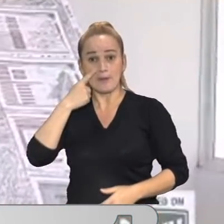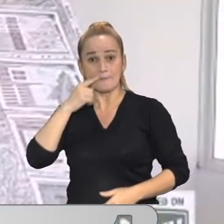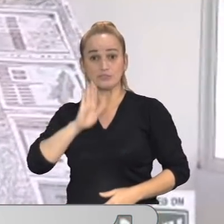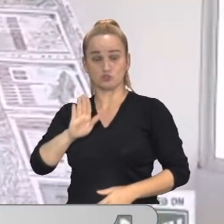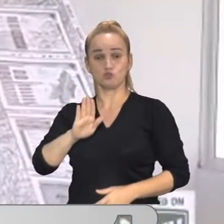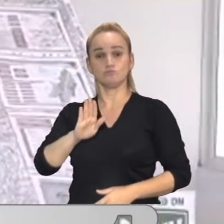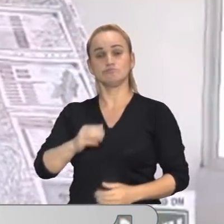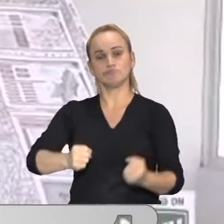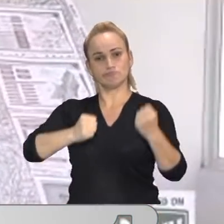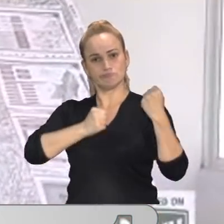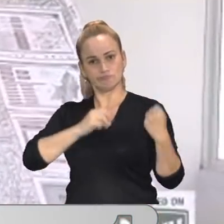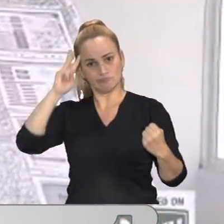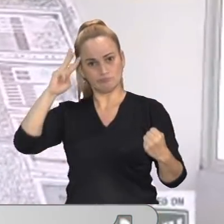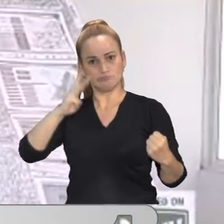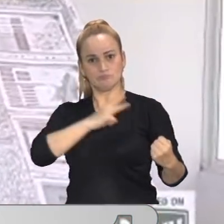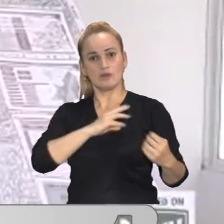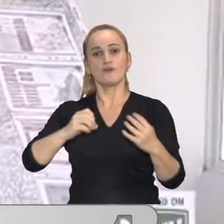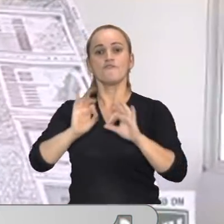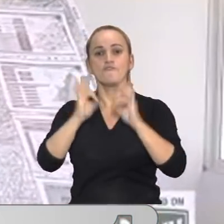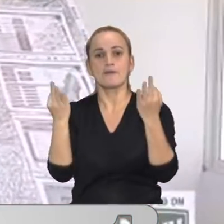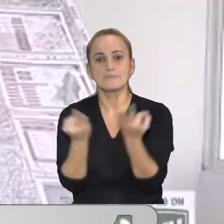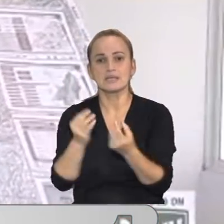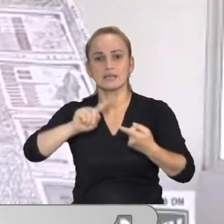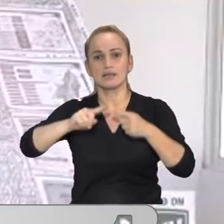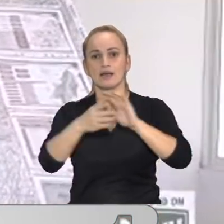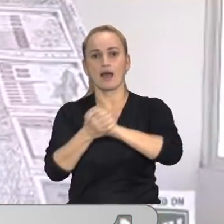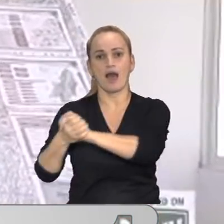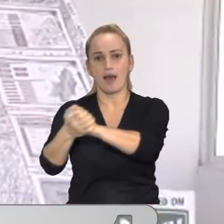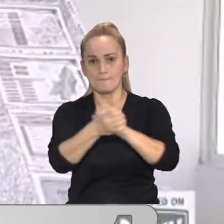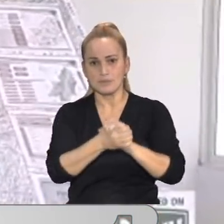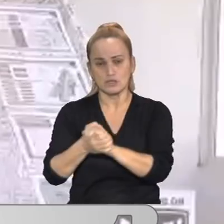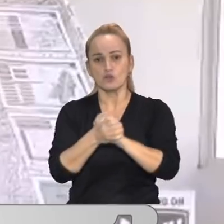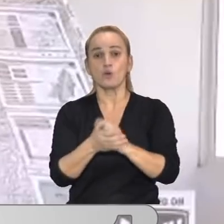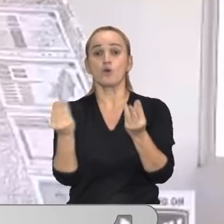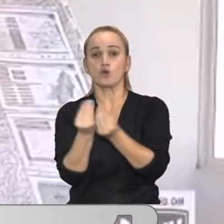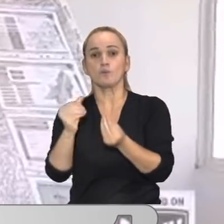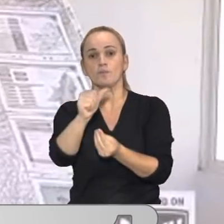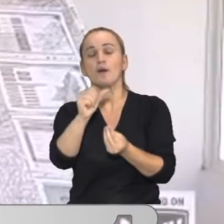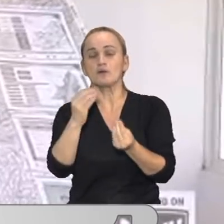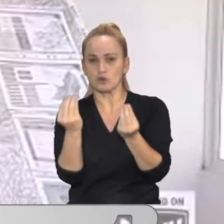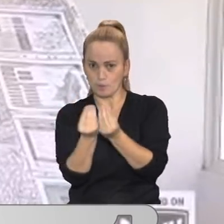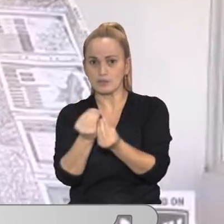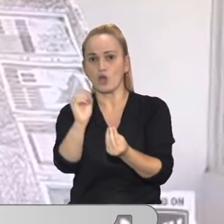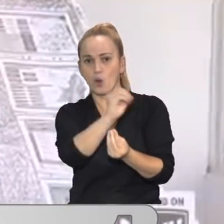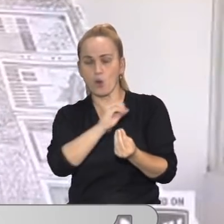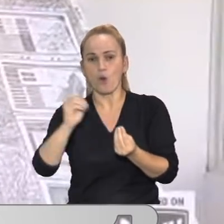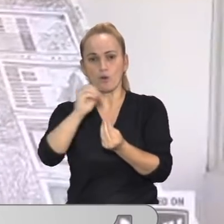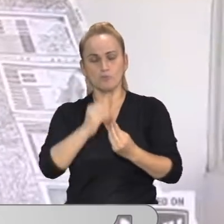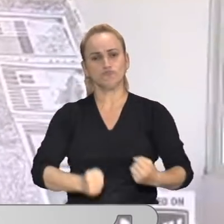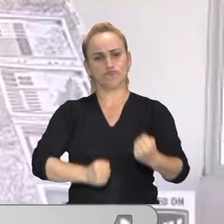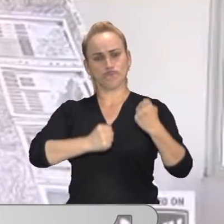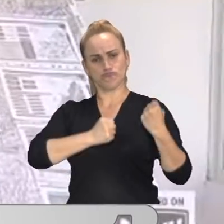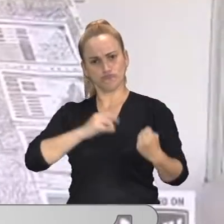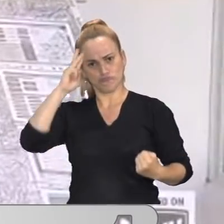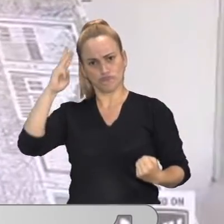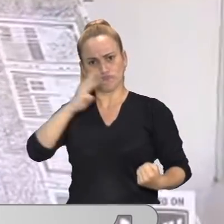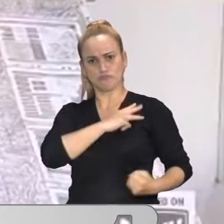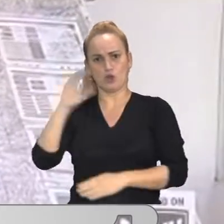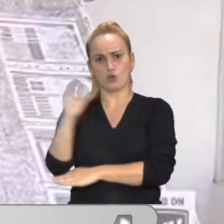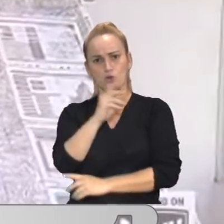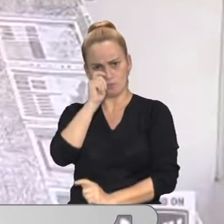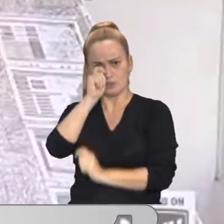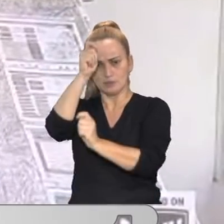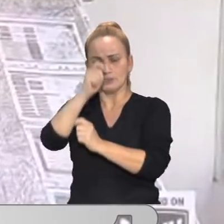soldado, a su familia, a sus amigos y también a sus compañeros, que como él presta en el servicio a la patria,